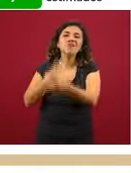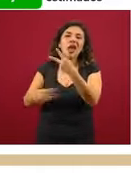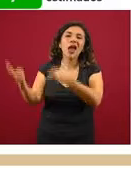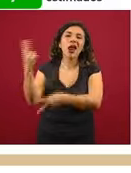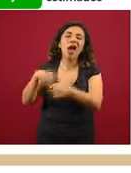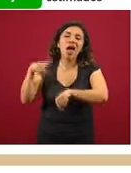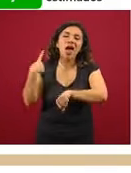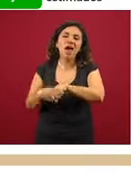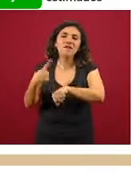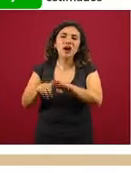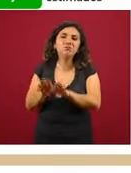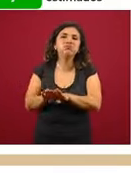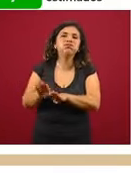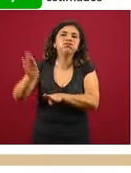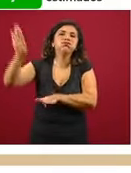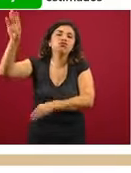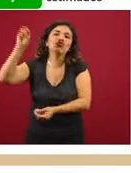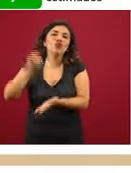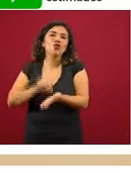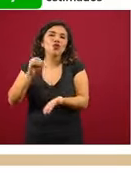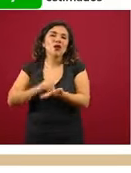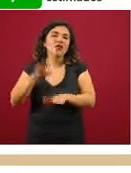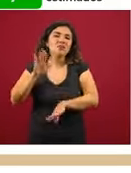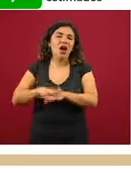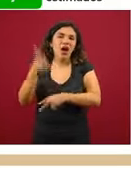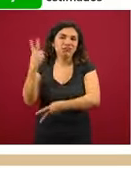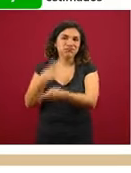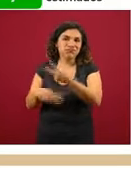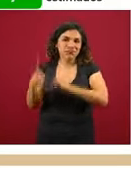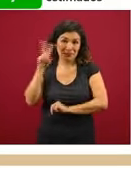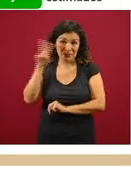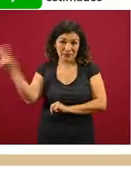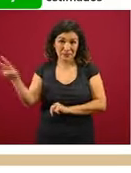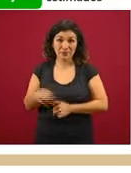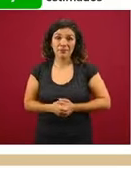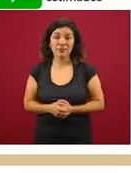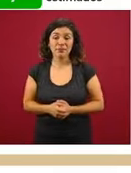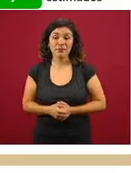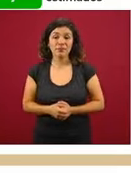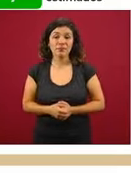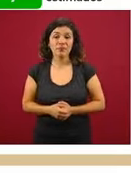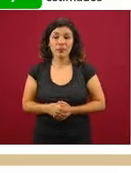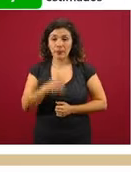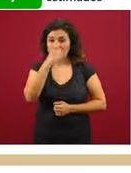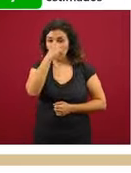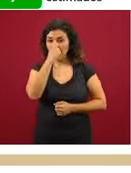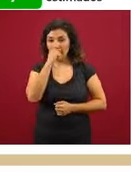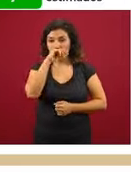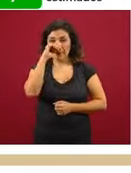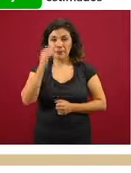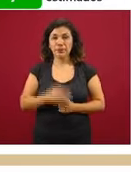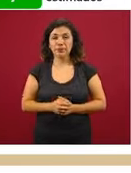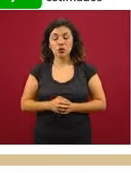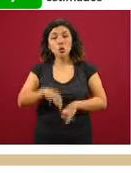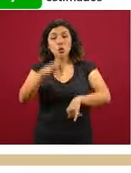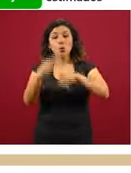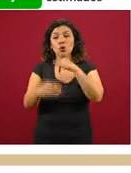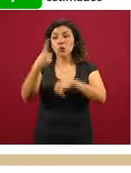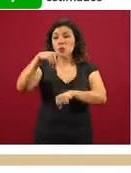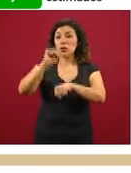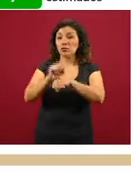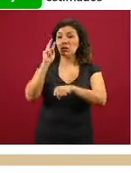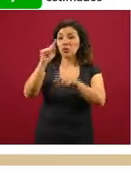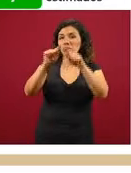nuevo incremento, una nueva aceleración de los casos. Alcanzan ya prácticamente una meseta en la última semana,